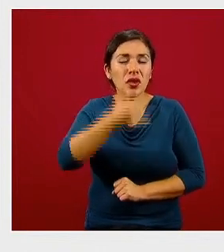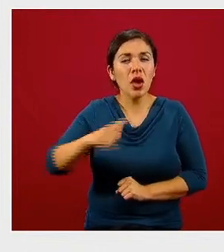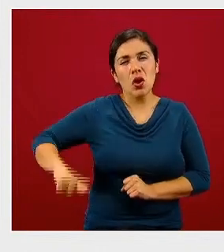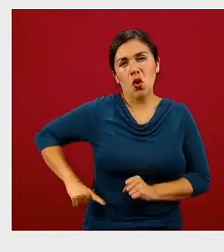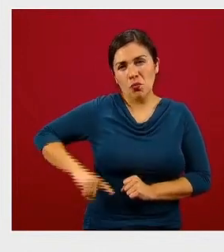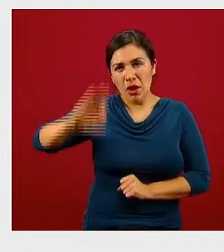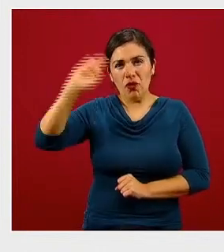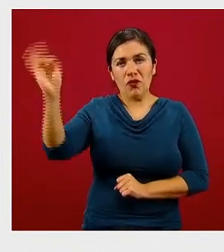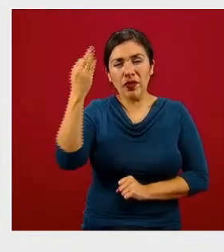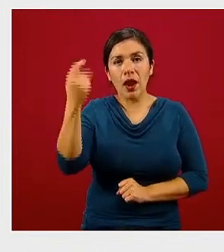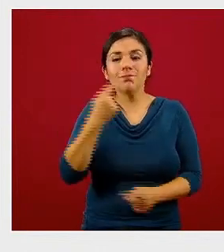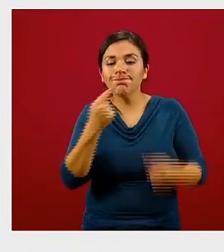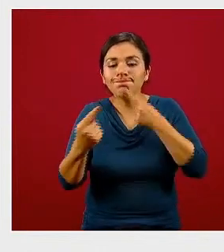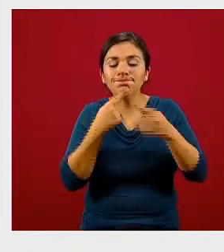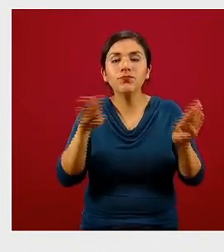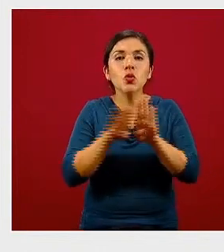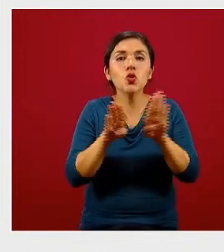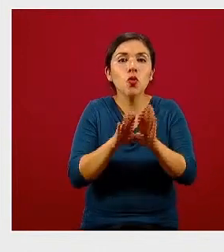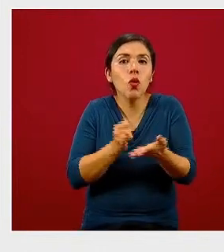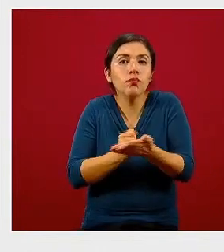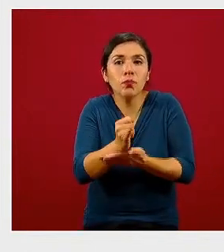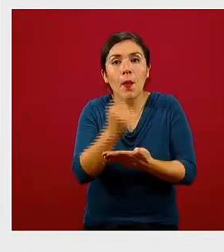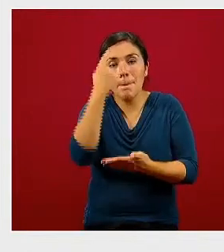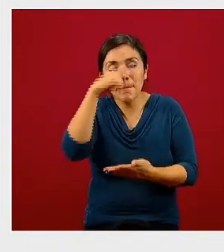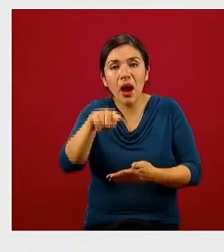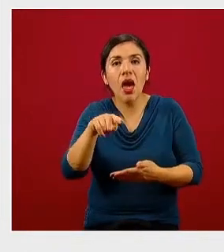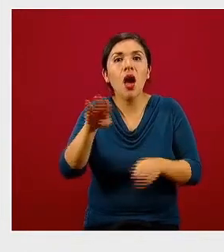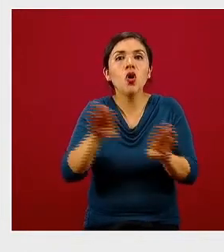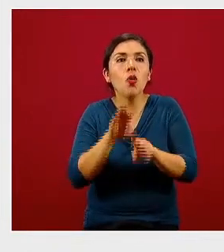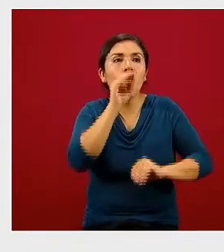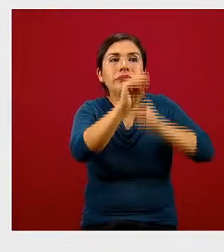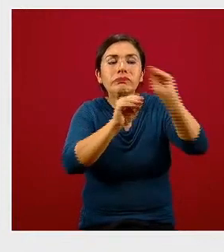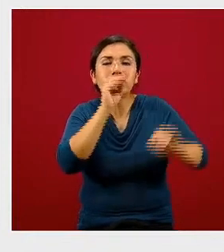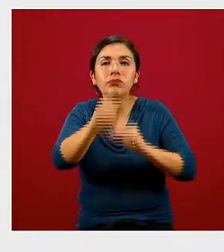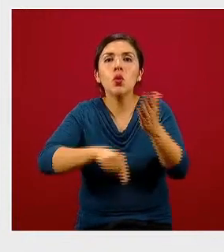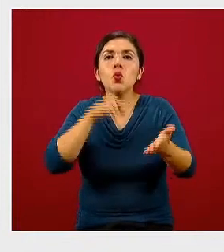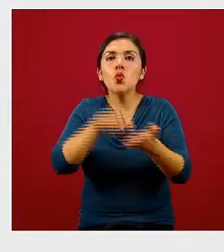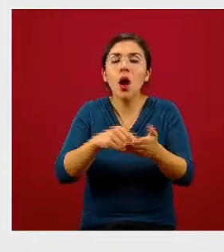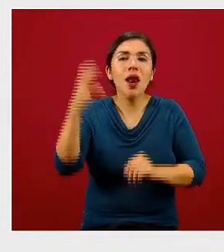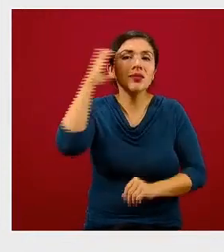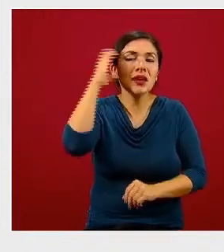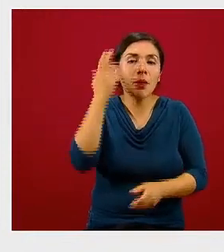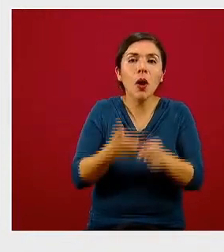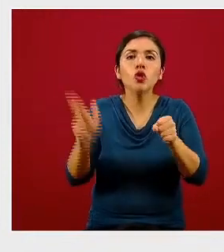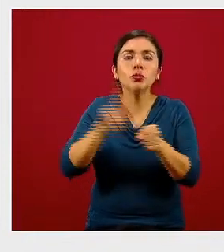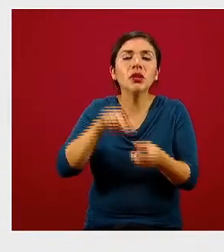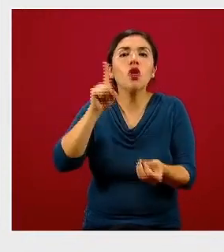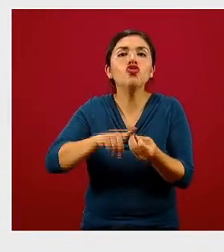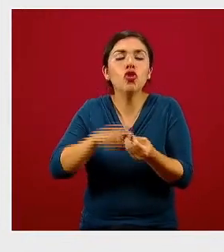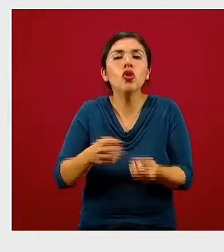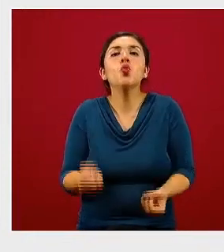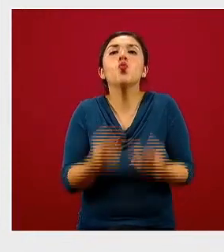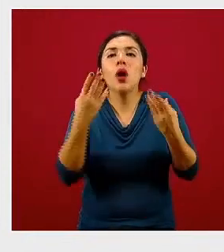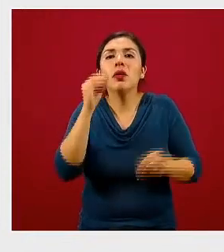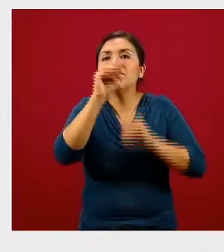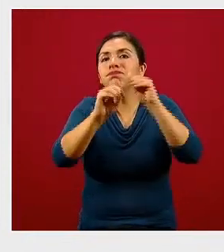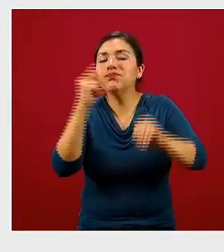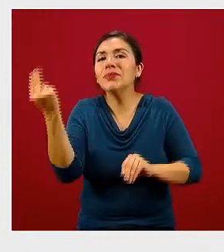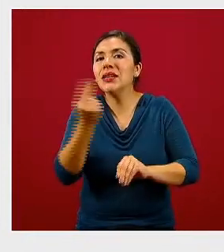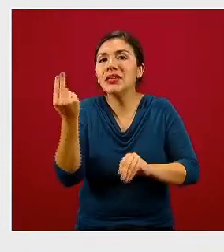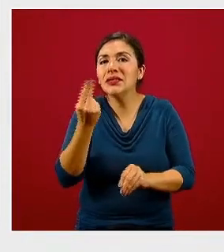gobierno federal tomar decisiones de logística, ¿no? Que es cuántas camas de unidades de cuidados intensivos se